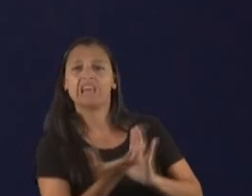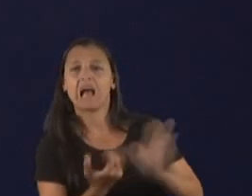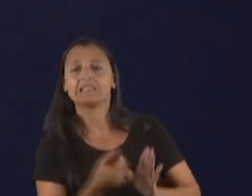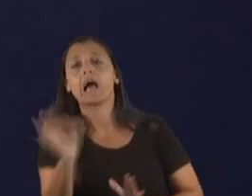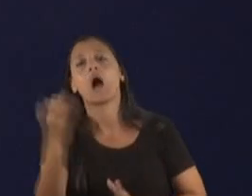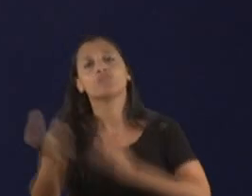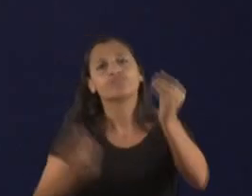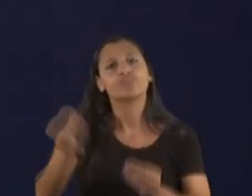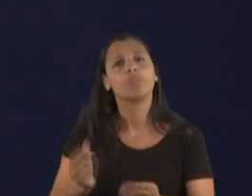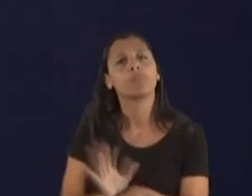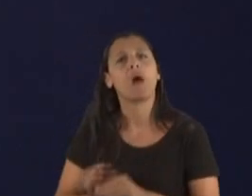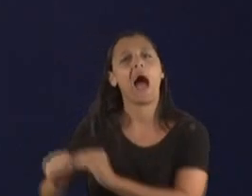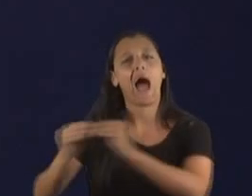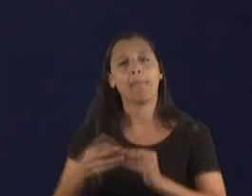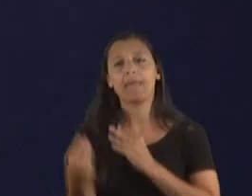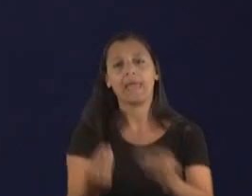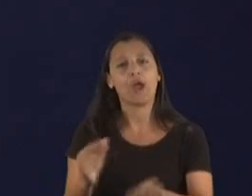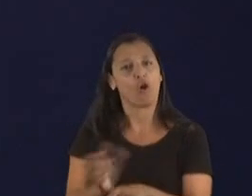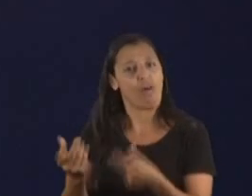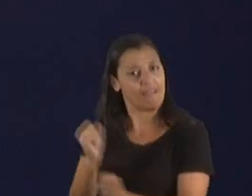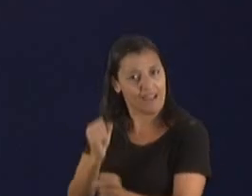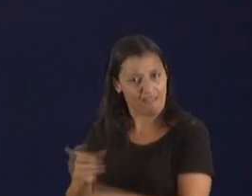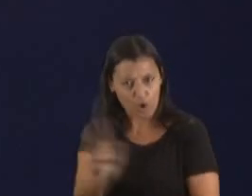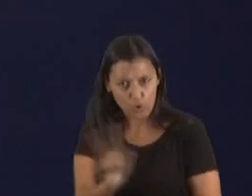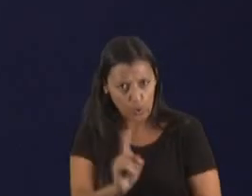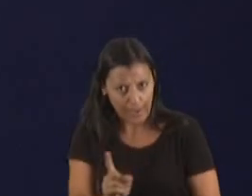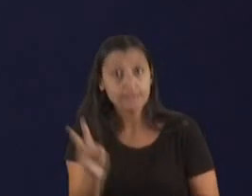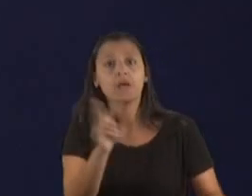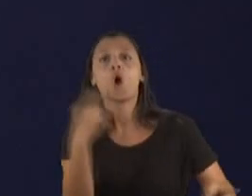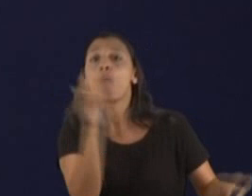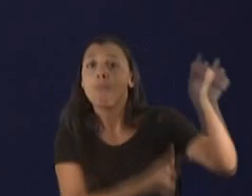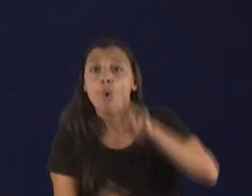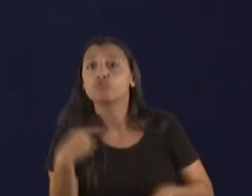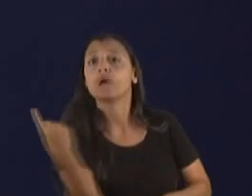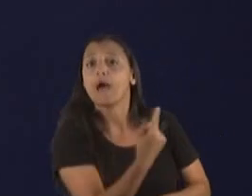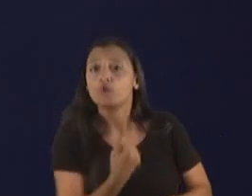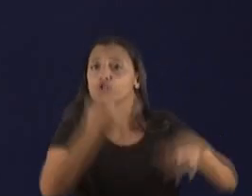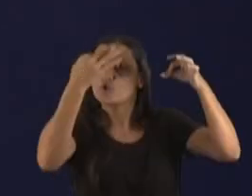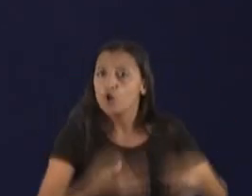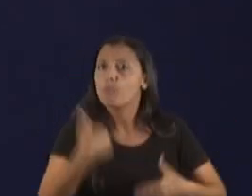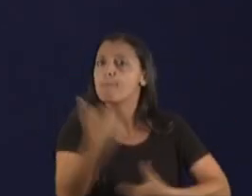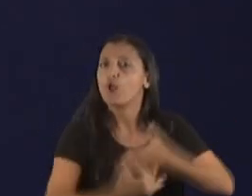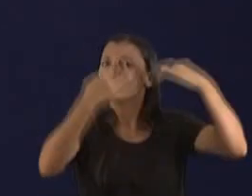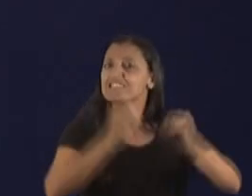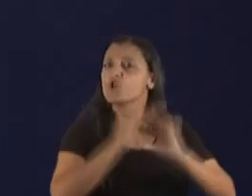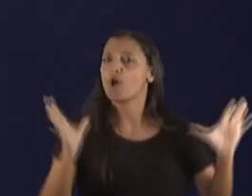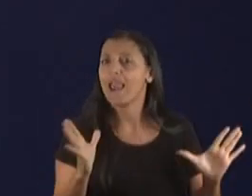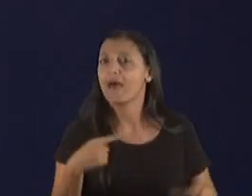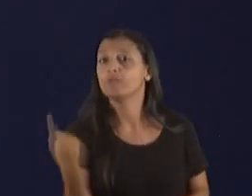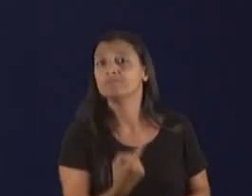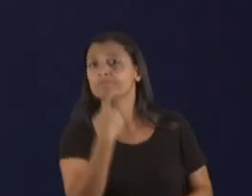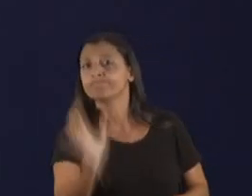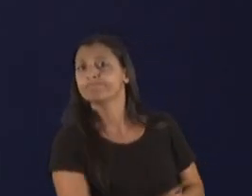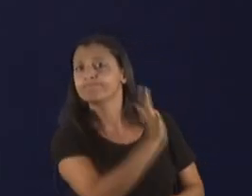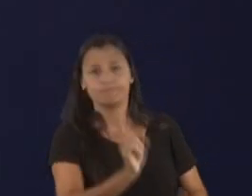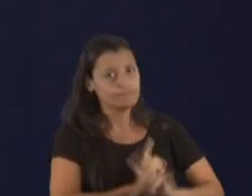o hacer negocios personales. Y la verdad es que nada se sabe, porque la particularidad que tienen es precisamente la falta de